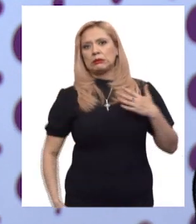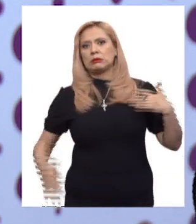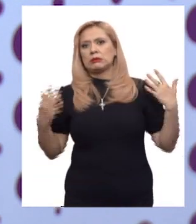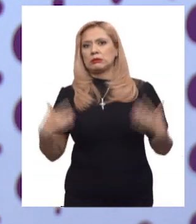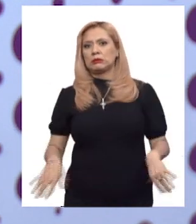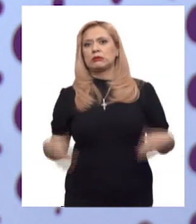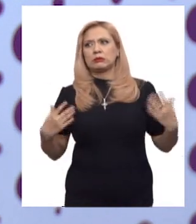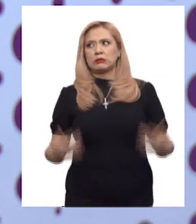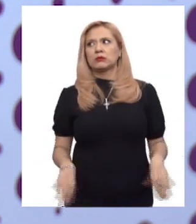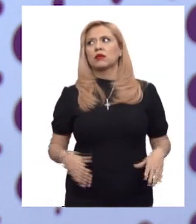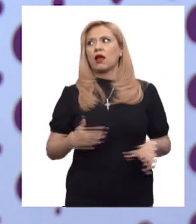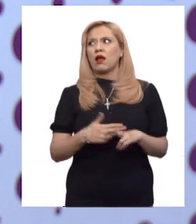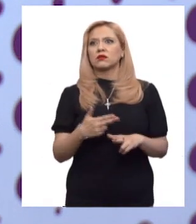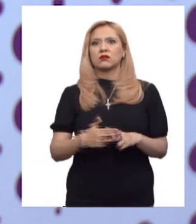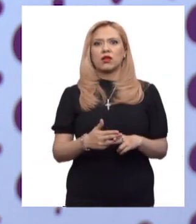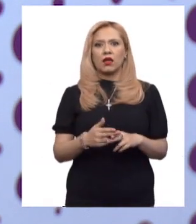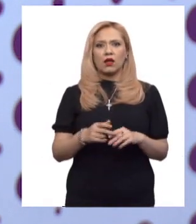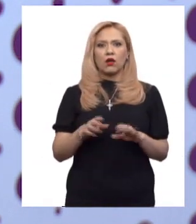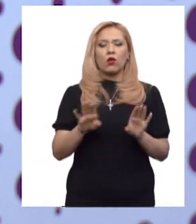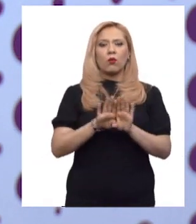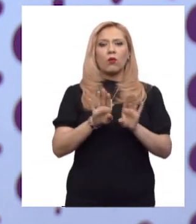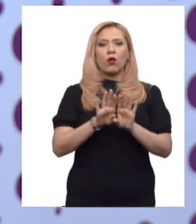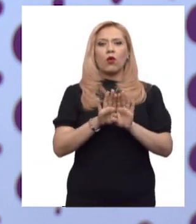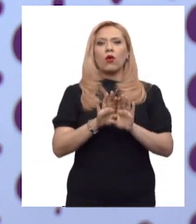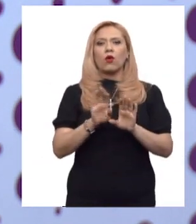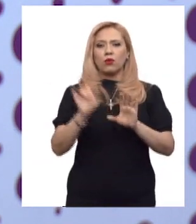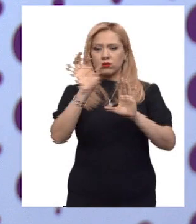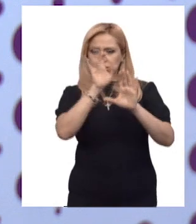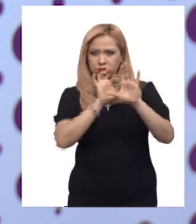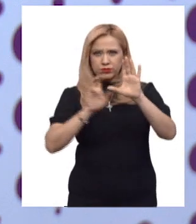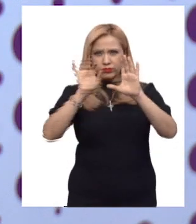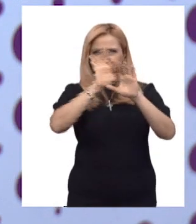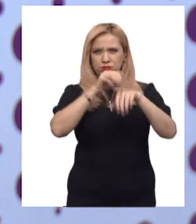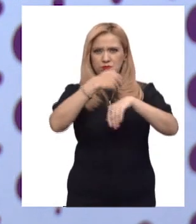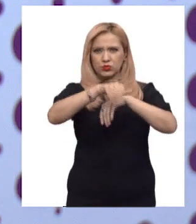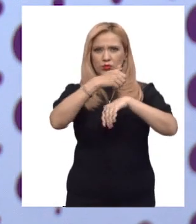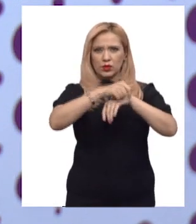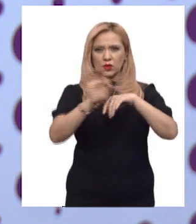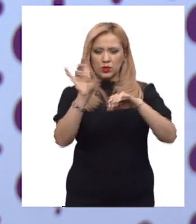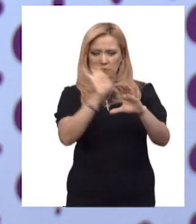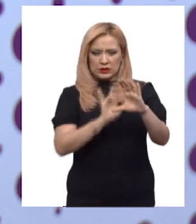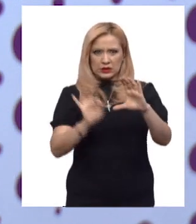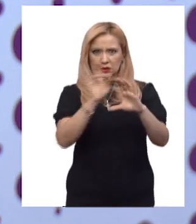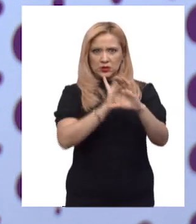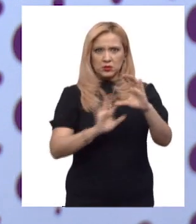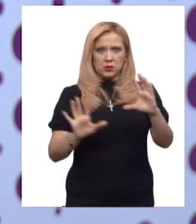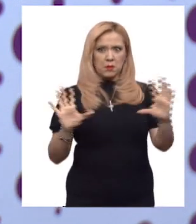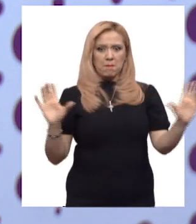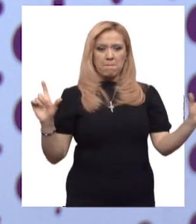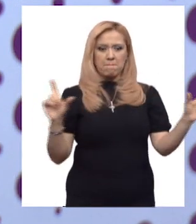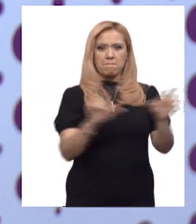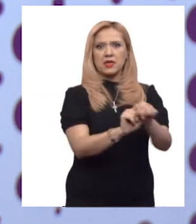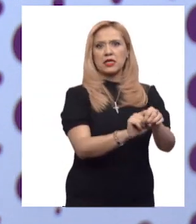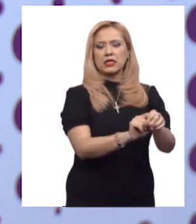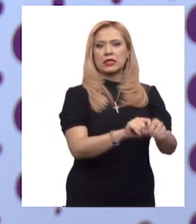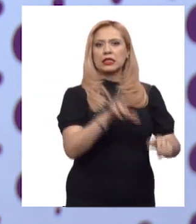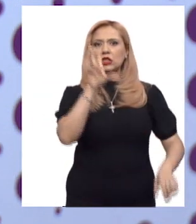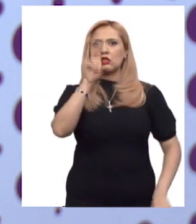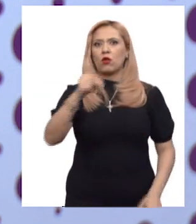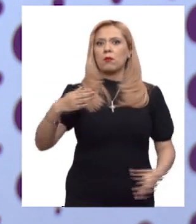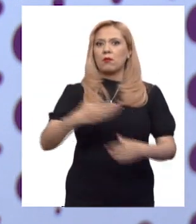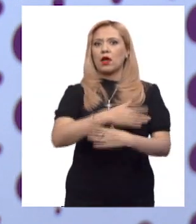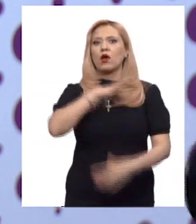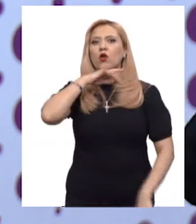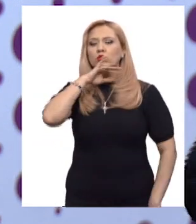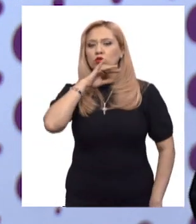puede ser hasta la encriptación de un sistema que contiene información sobre actos de corrupción, ¿no? Y que eso